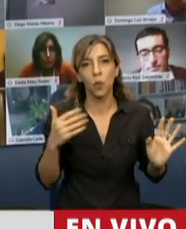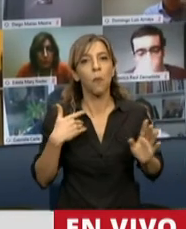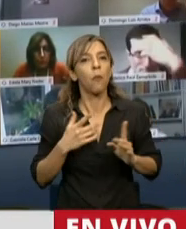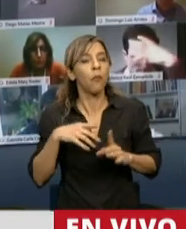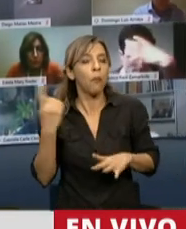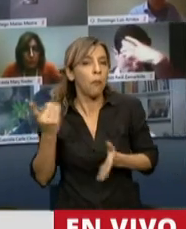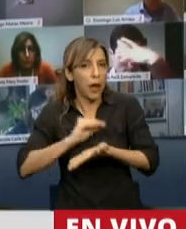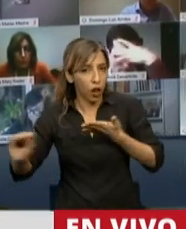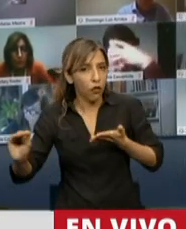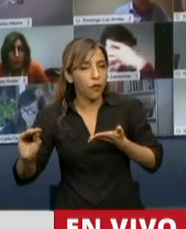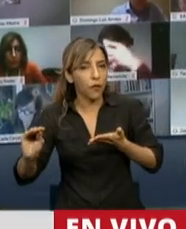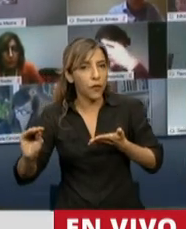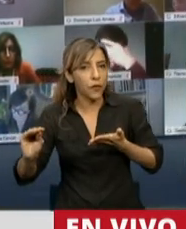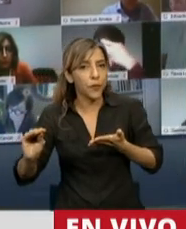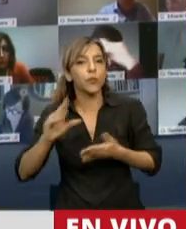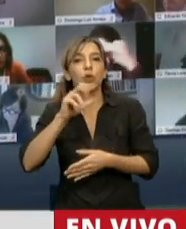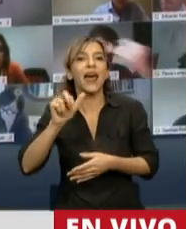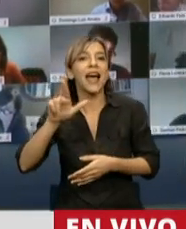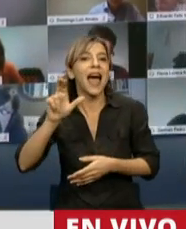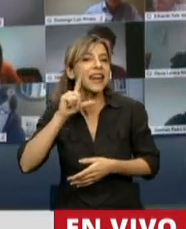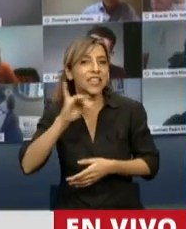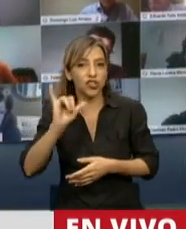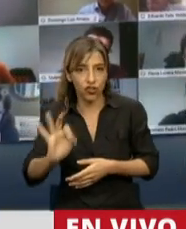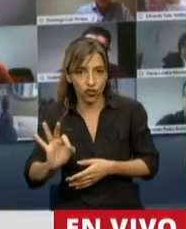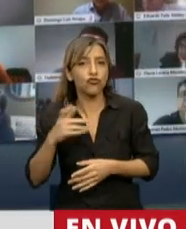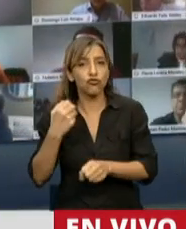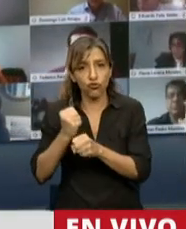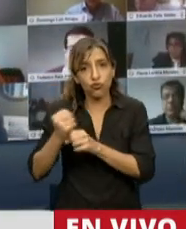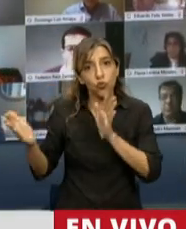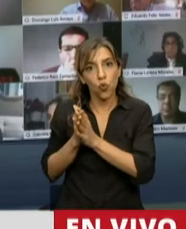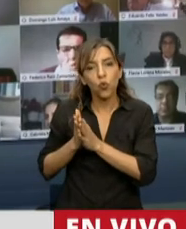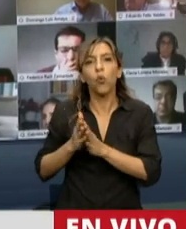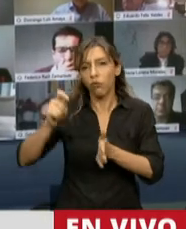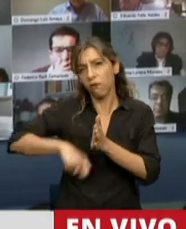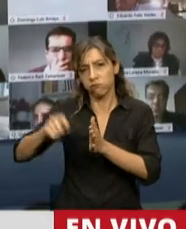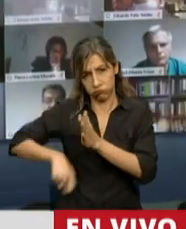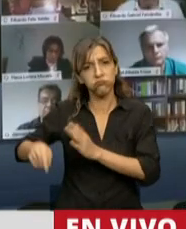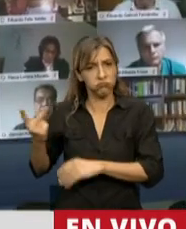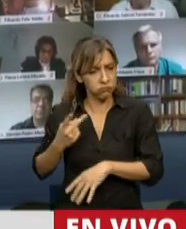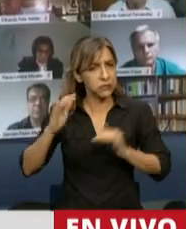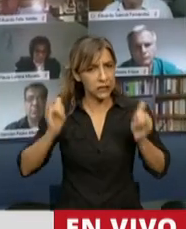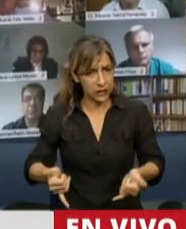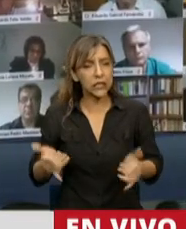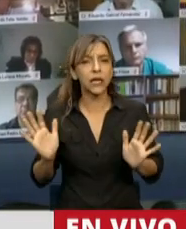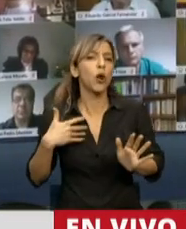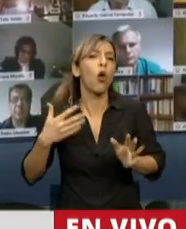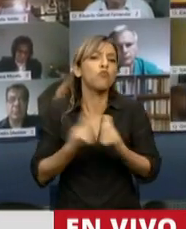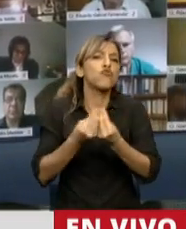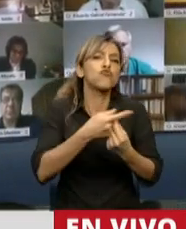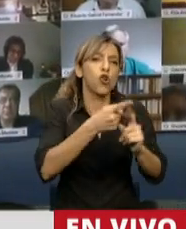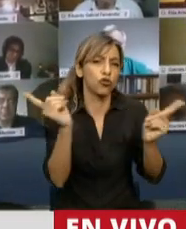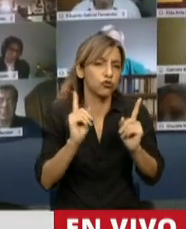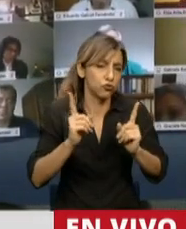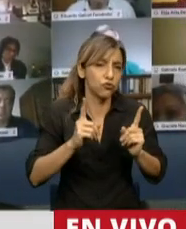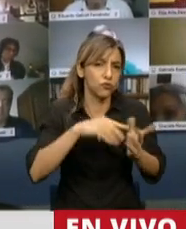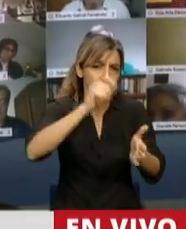la diputada Carla Carrizo, con quien trabajamos, y quienes son los firmantes, en definitiva, del proyecto. De eso